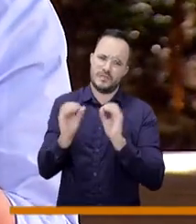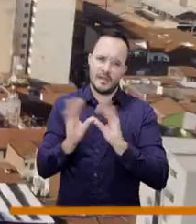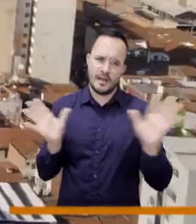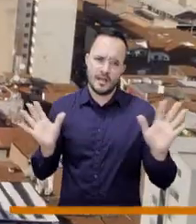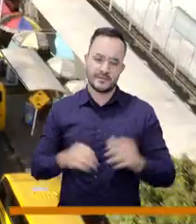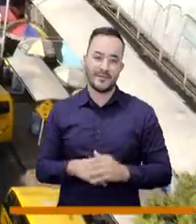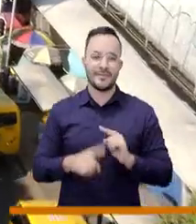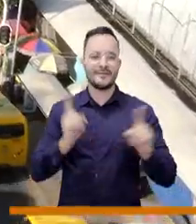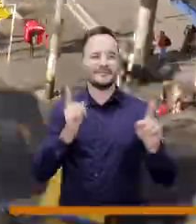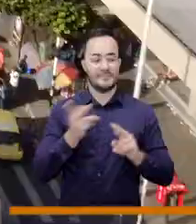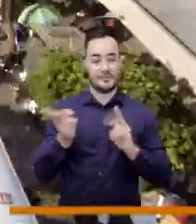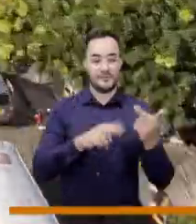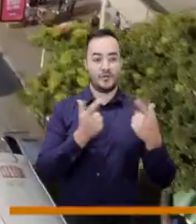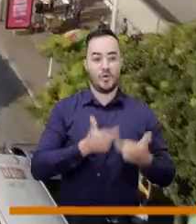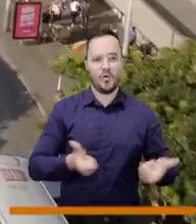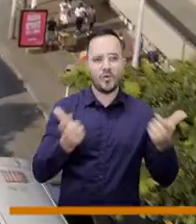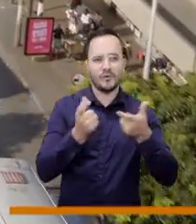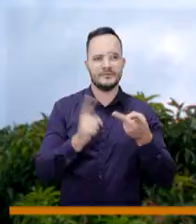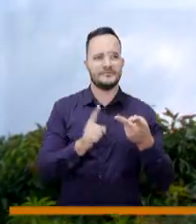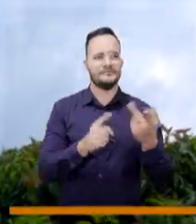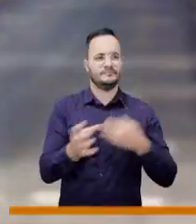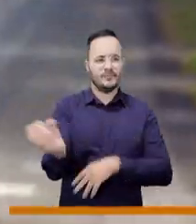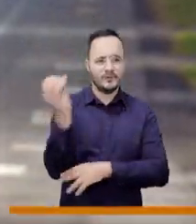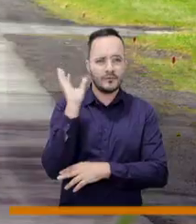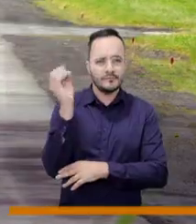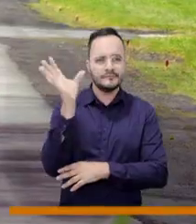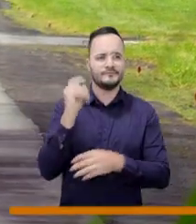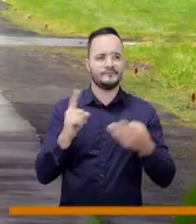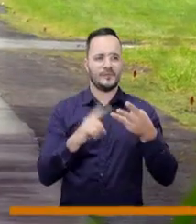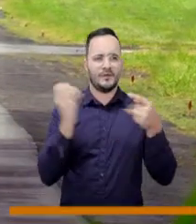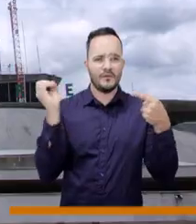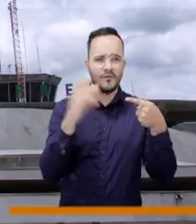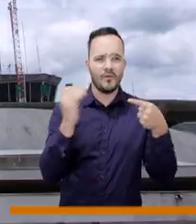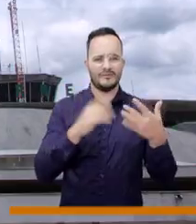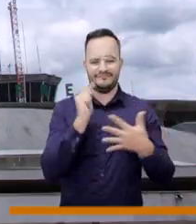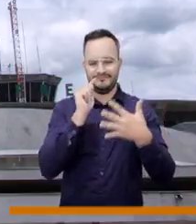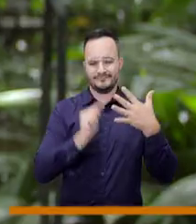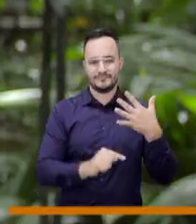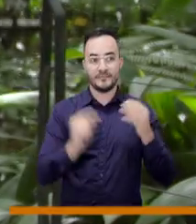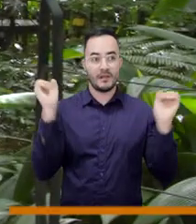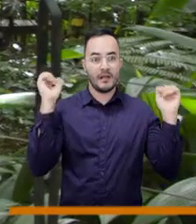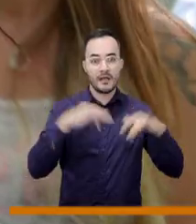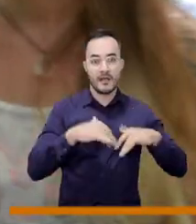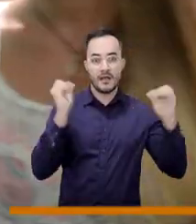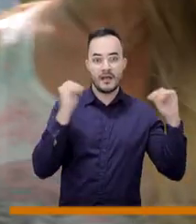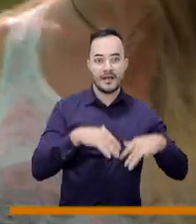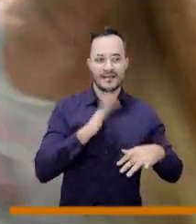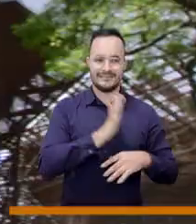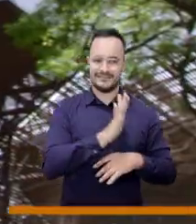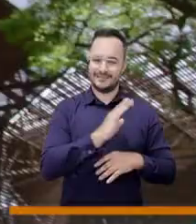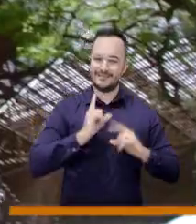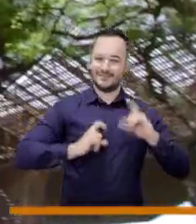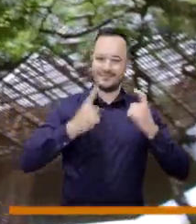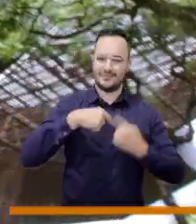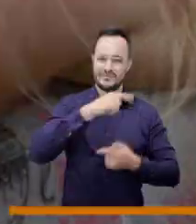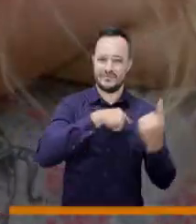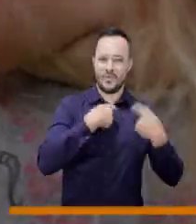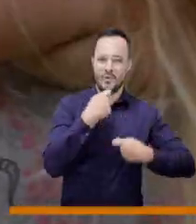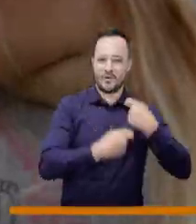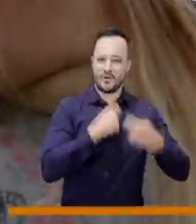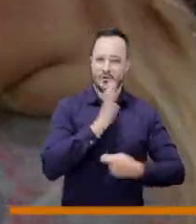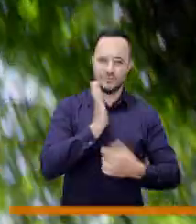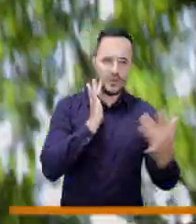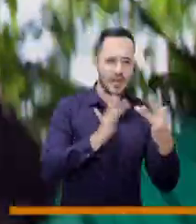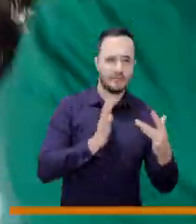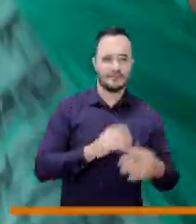que viene, el turista que viene por convenciones, por grandes eventos, por reuniones, por congresos, el del turismo MICE, el del